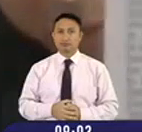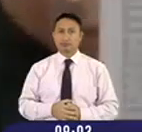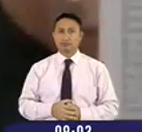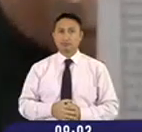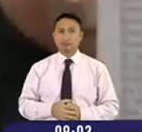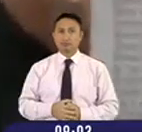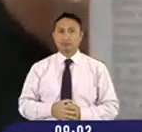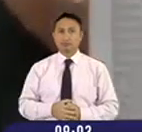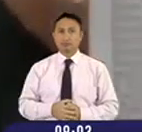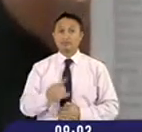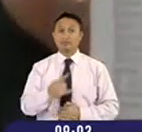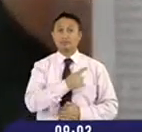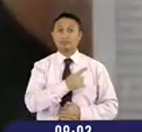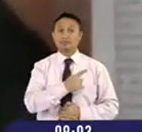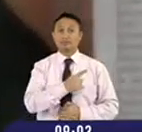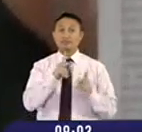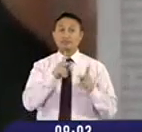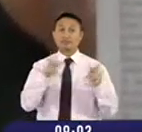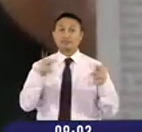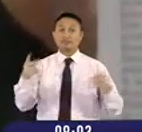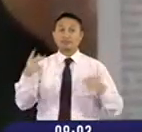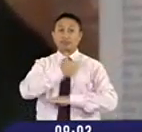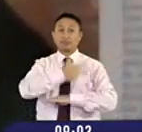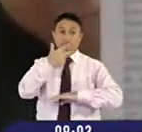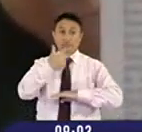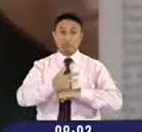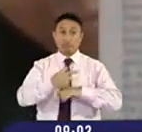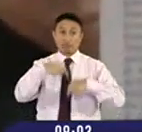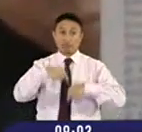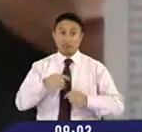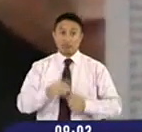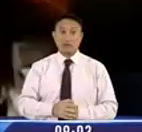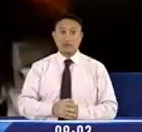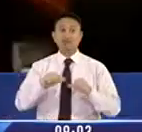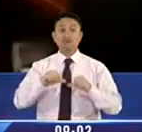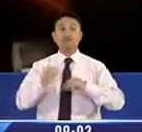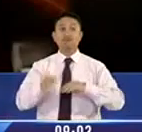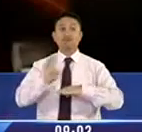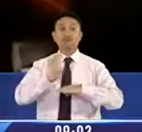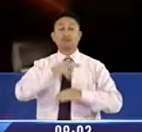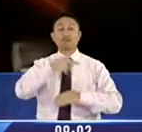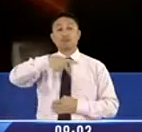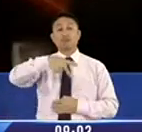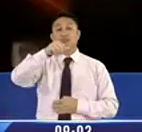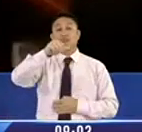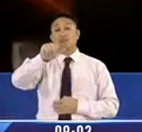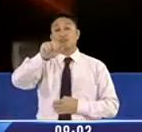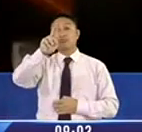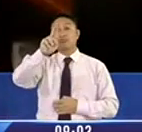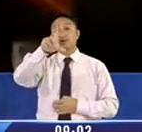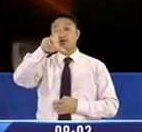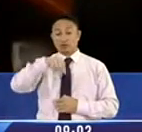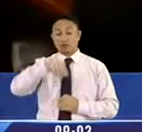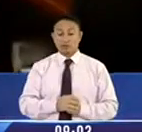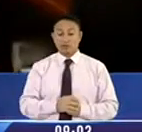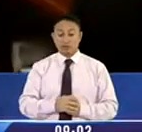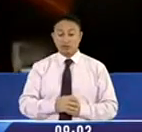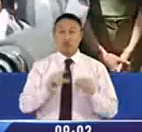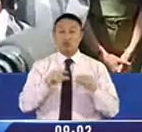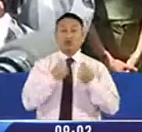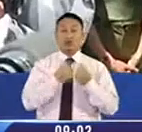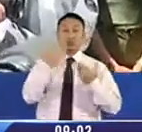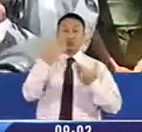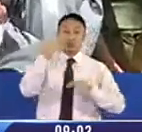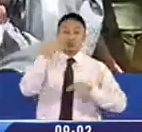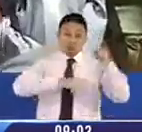Con la nota de un periódico local de Chimborazo, así se defiende el asambleísta Paul Auya, que fue expulsado de Construye